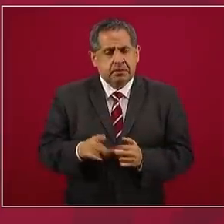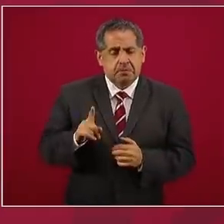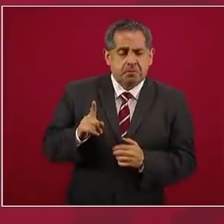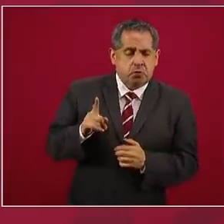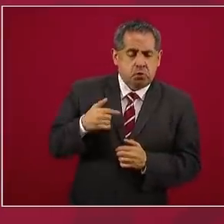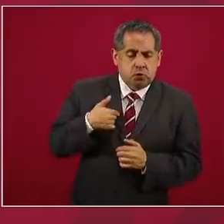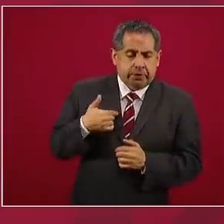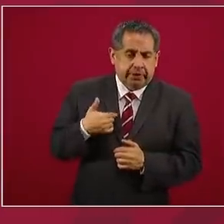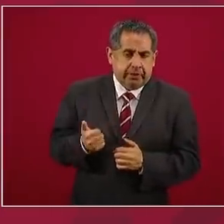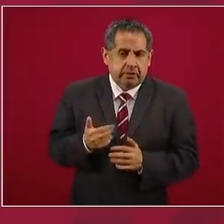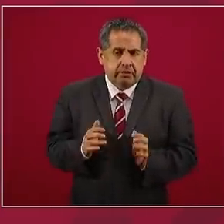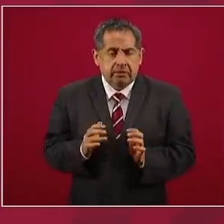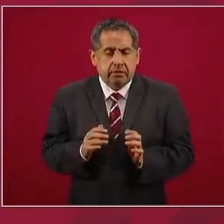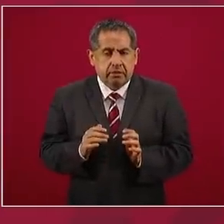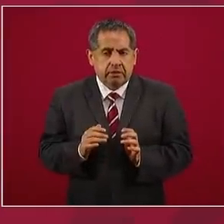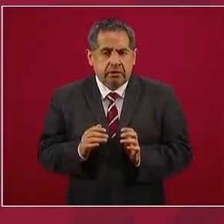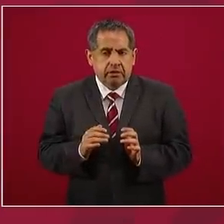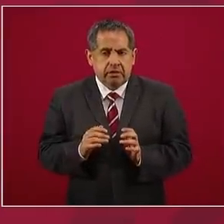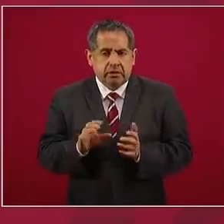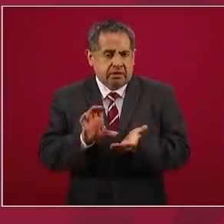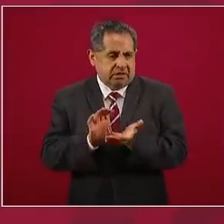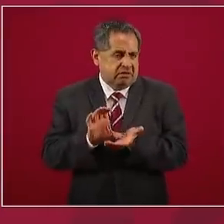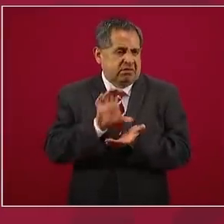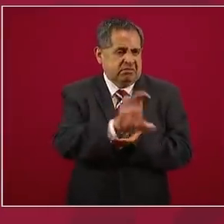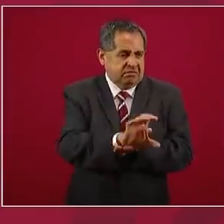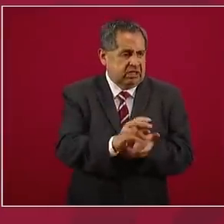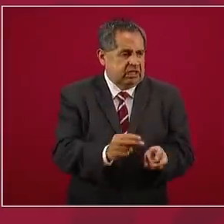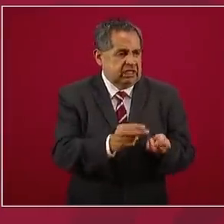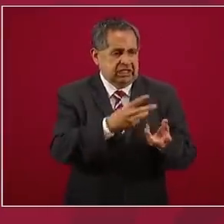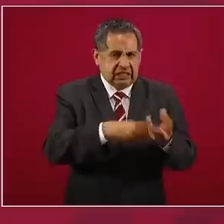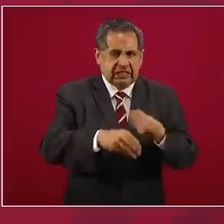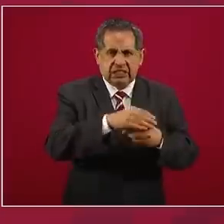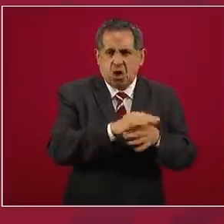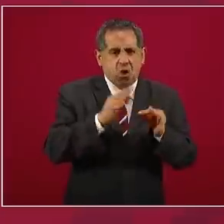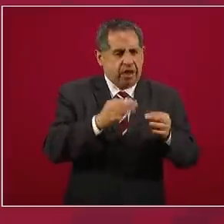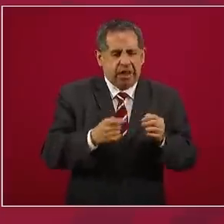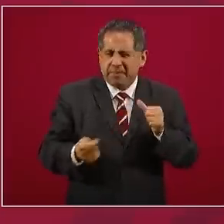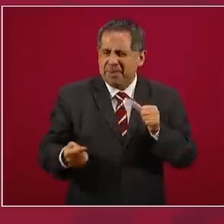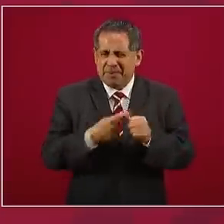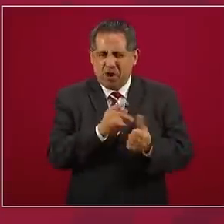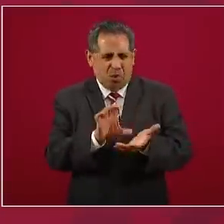entiendo, la inversión original.